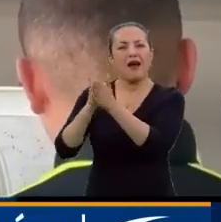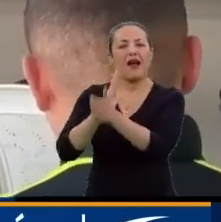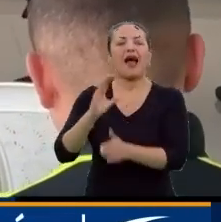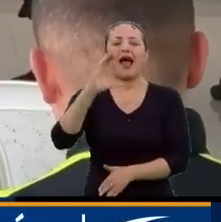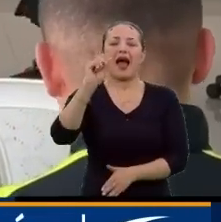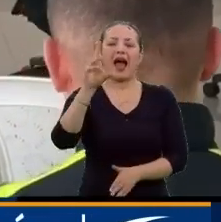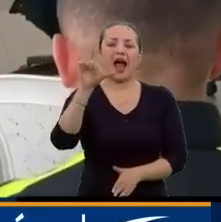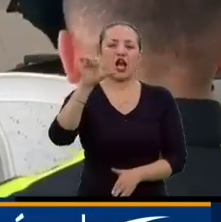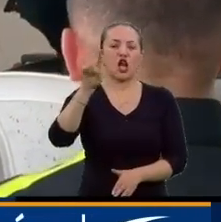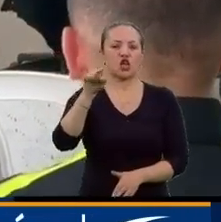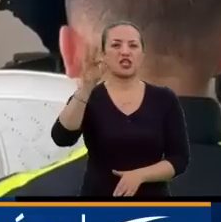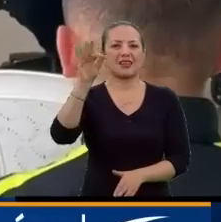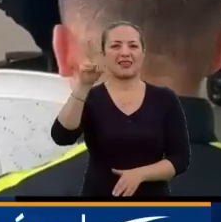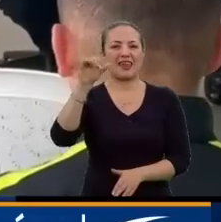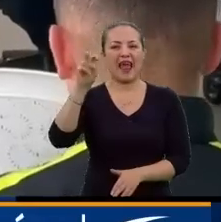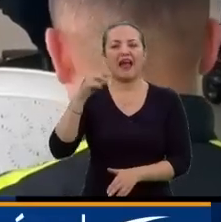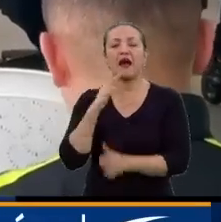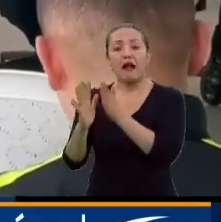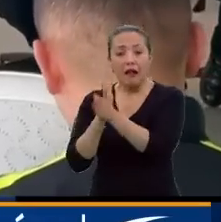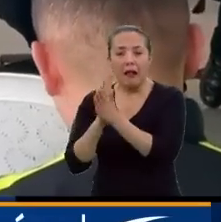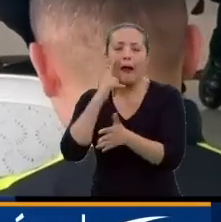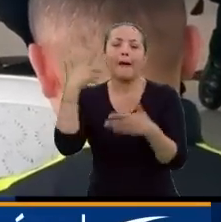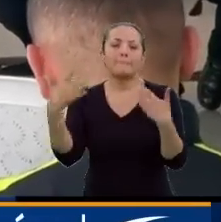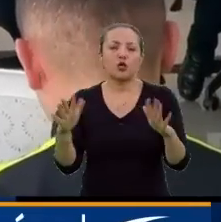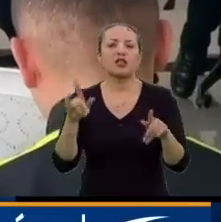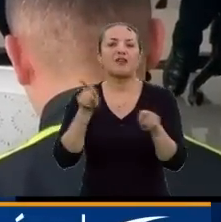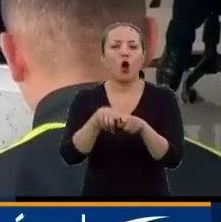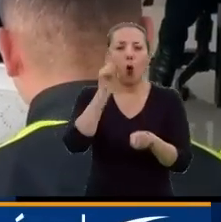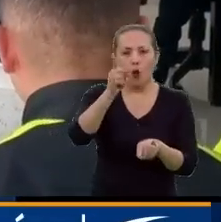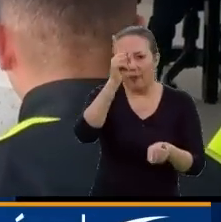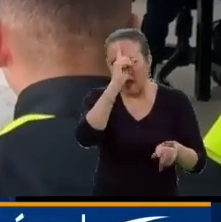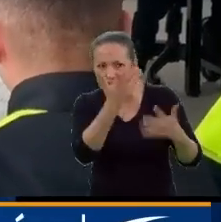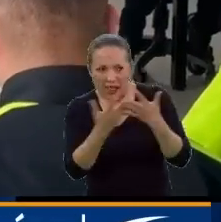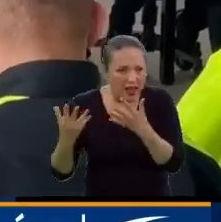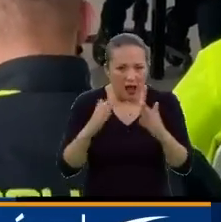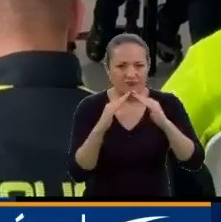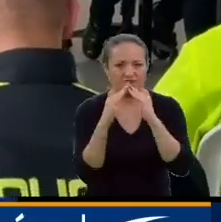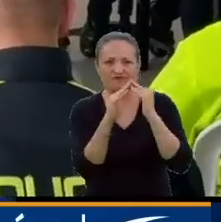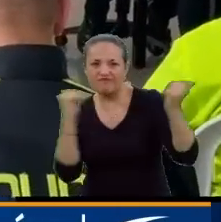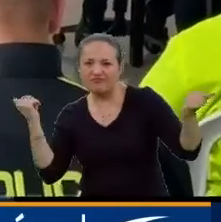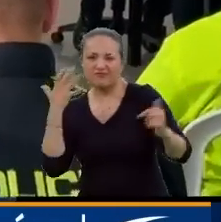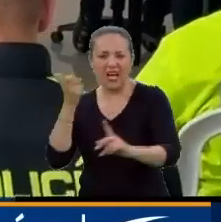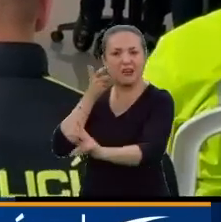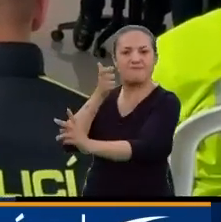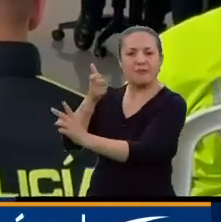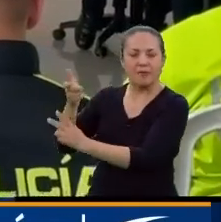podría ser un ajuste de cuentas aquí en la localidad, en el barrio Arborizadora Arta. Veamos.